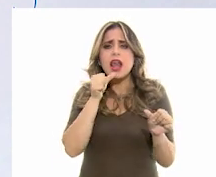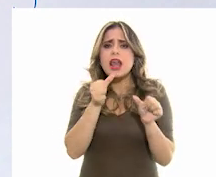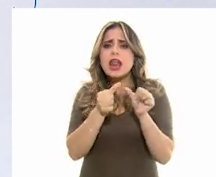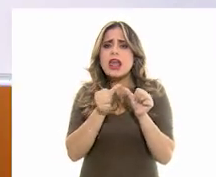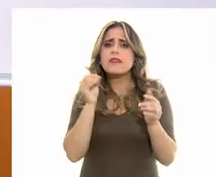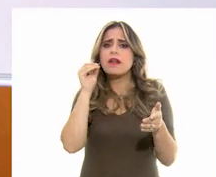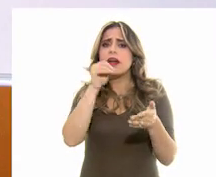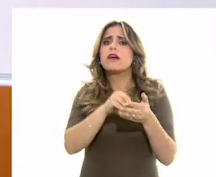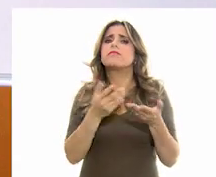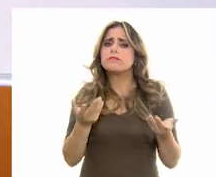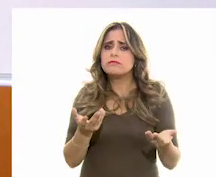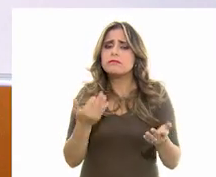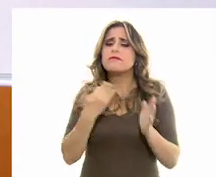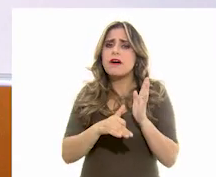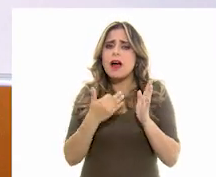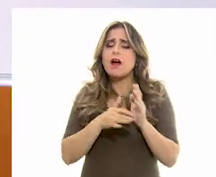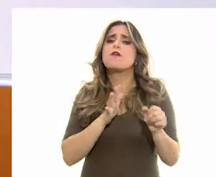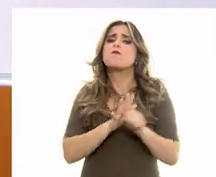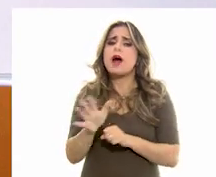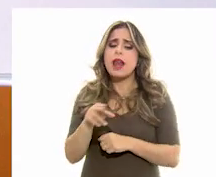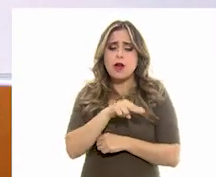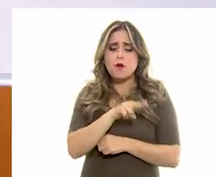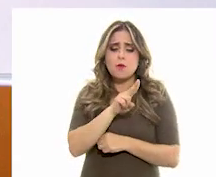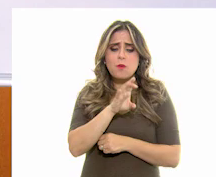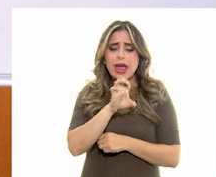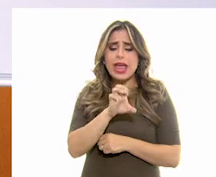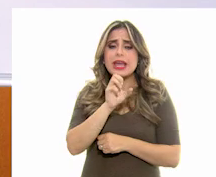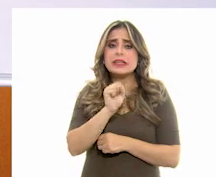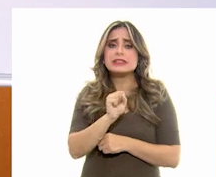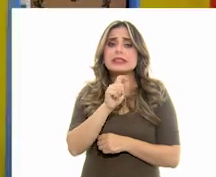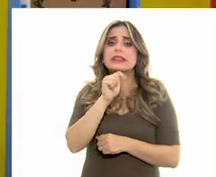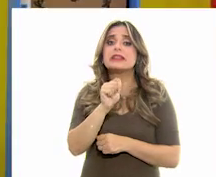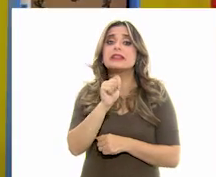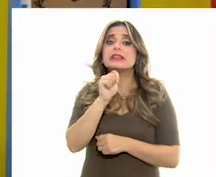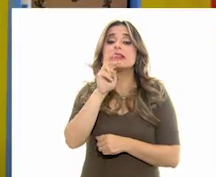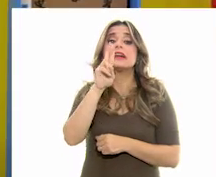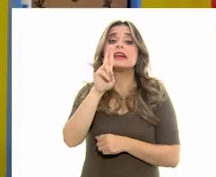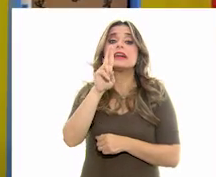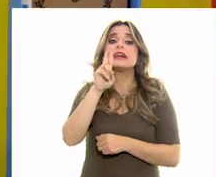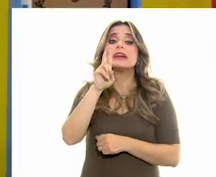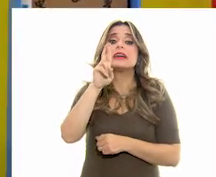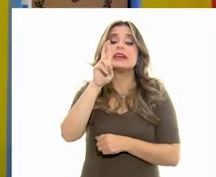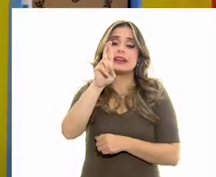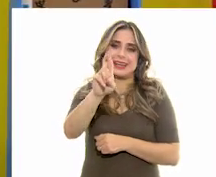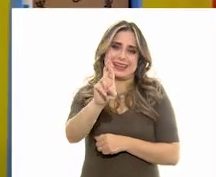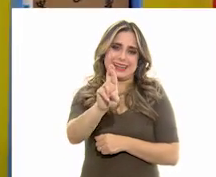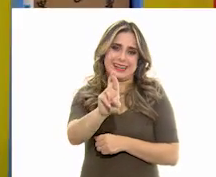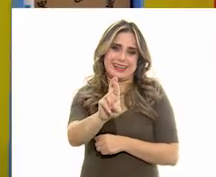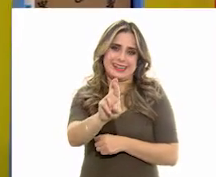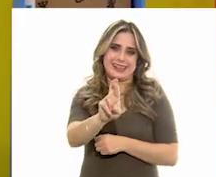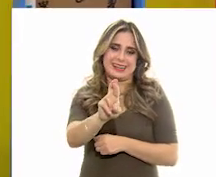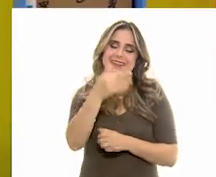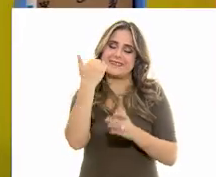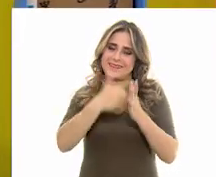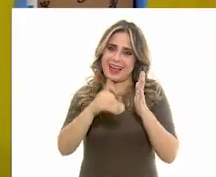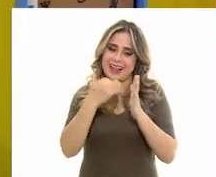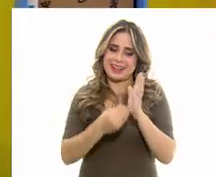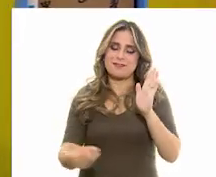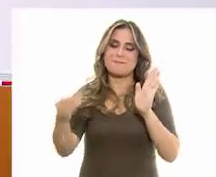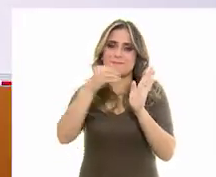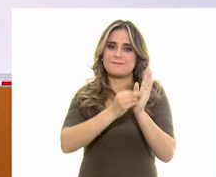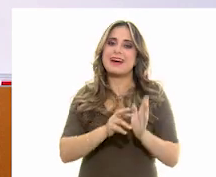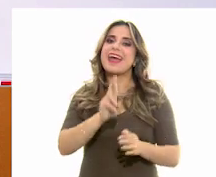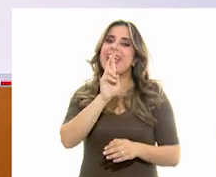diga nuestro, ¿qué necesitamos? La nuestro. R. La R. La